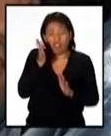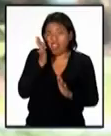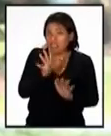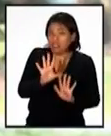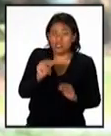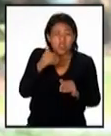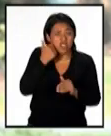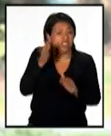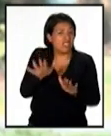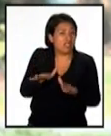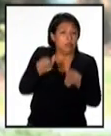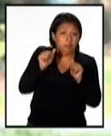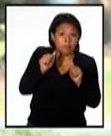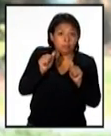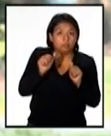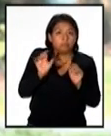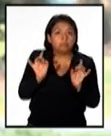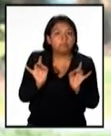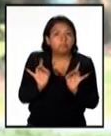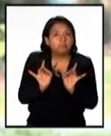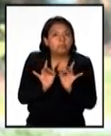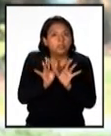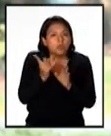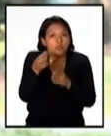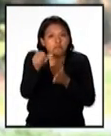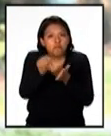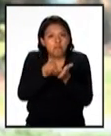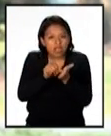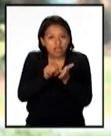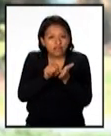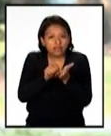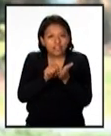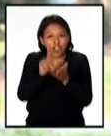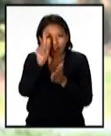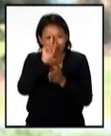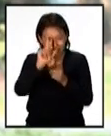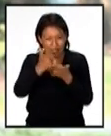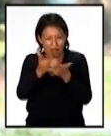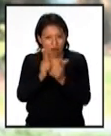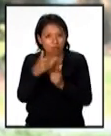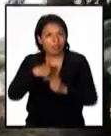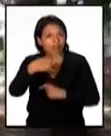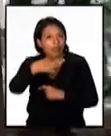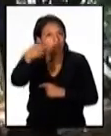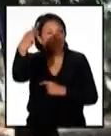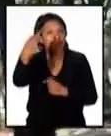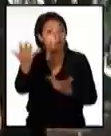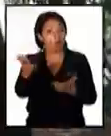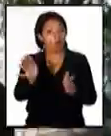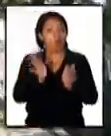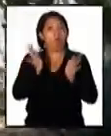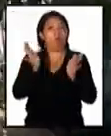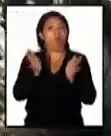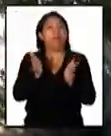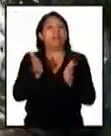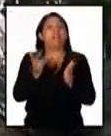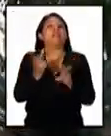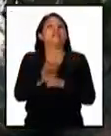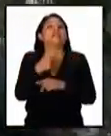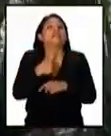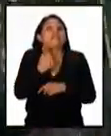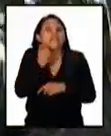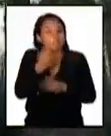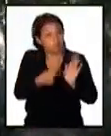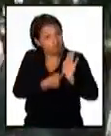a salir. ¿Y cuál fue la sorpresa? Al mes me escogieron de concejal de grupo. Todo está en que nosotros